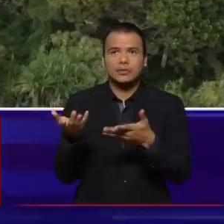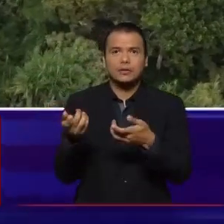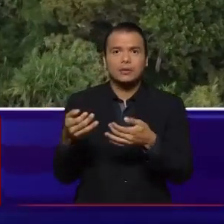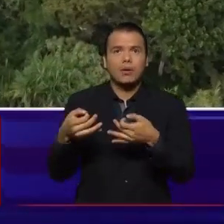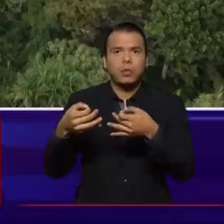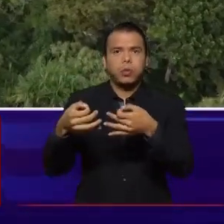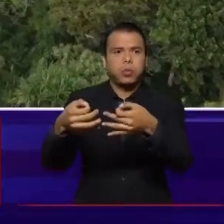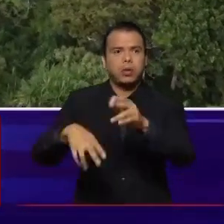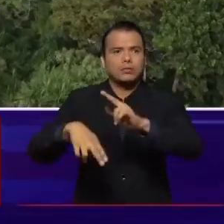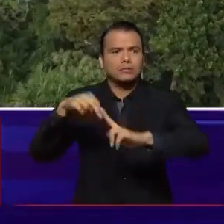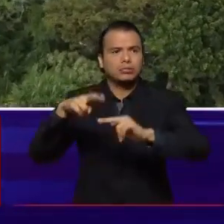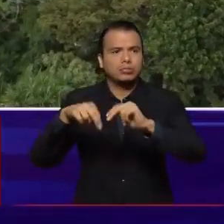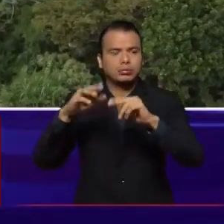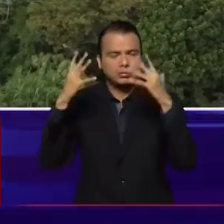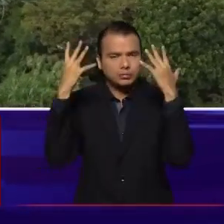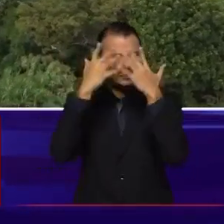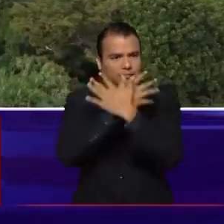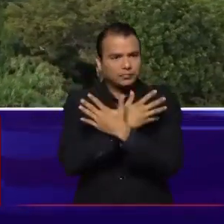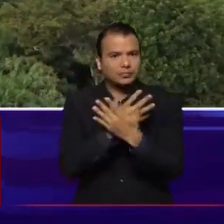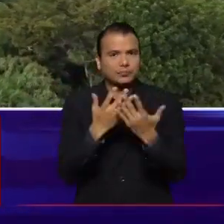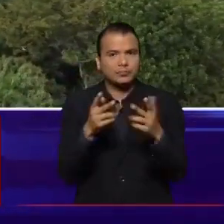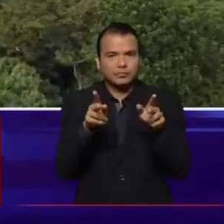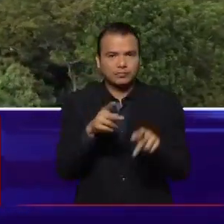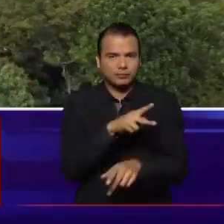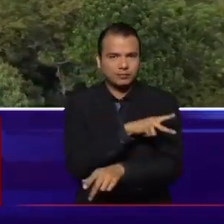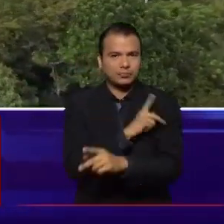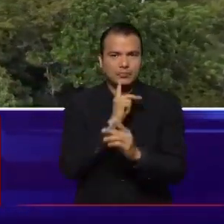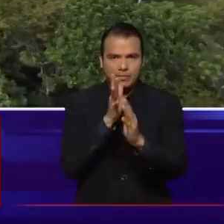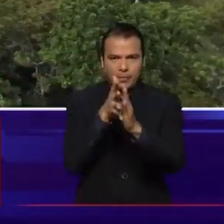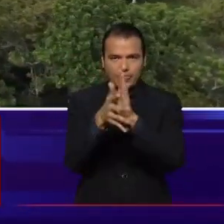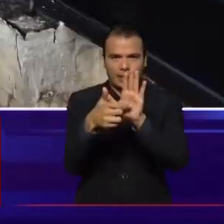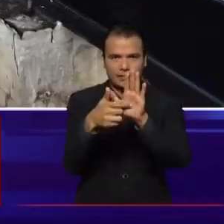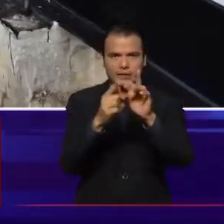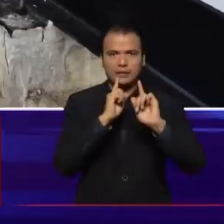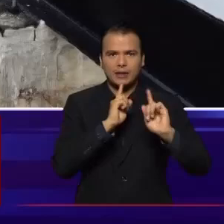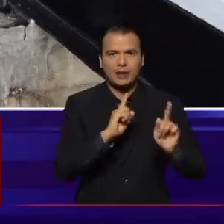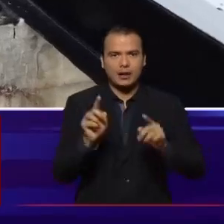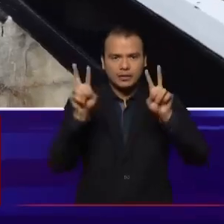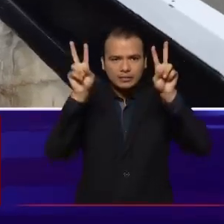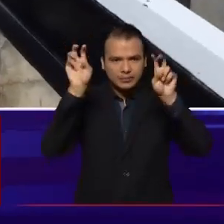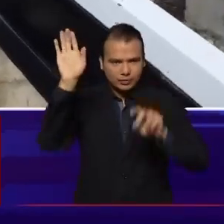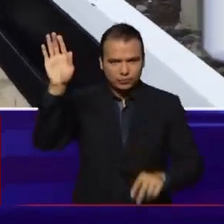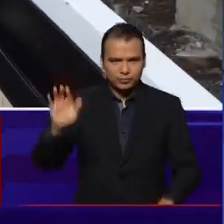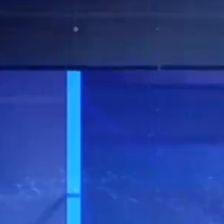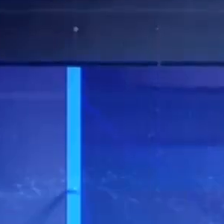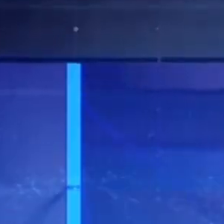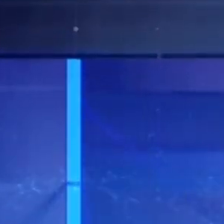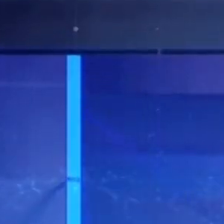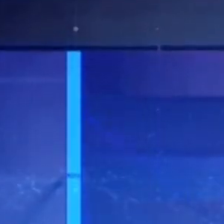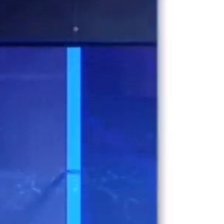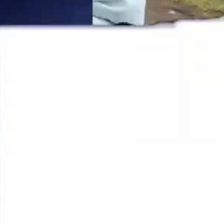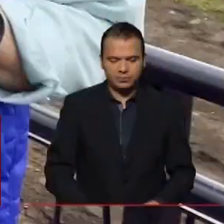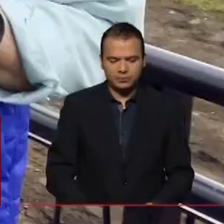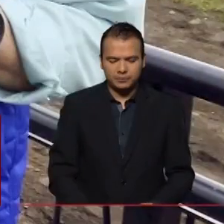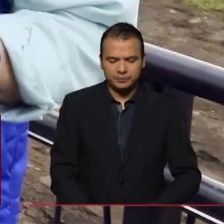Aquí está el llamado de atención que hace el personero Gerardo Mendoza sobre este tema.